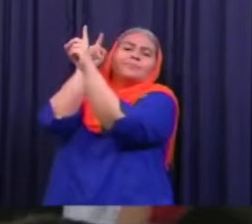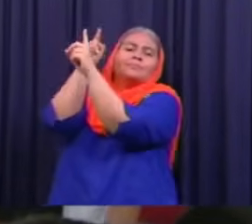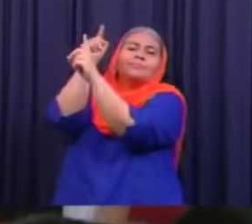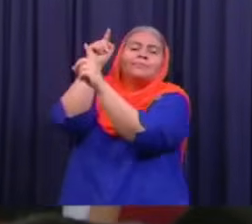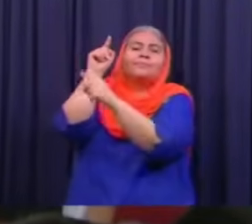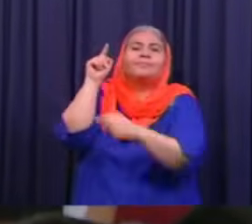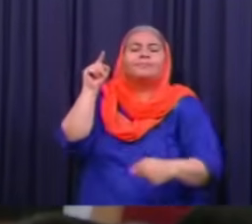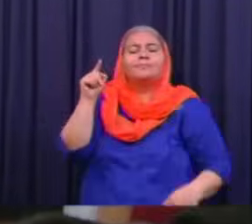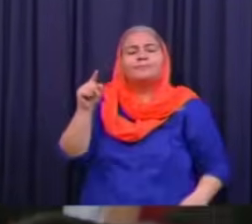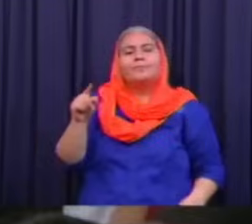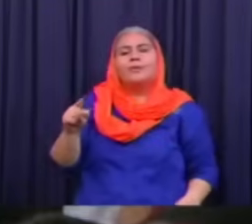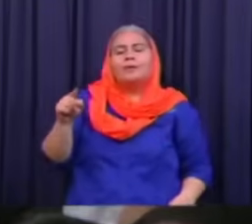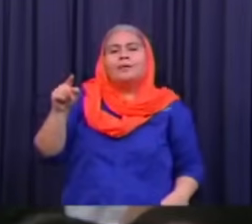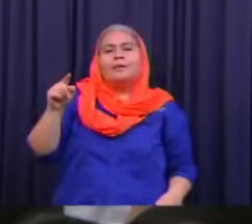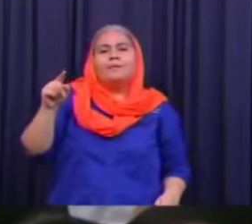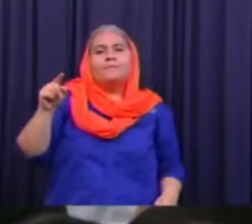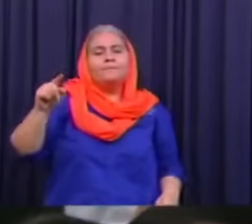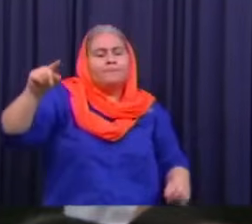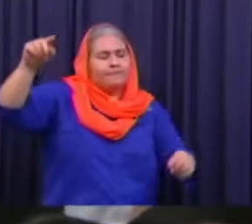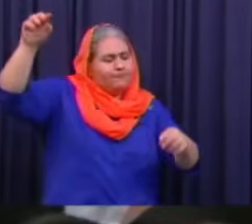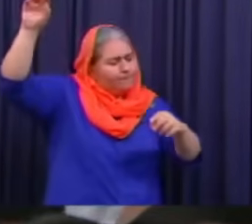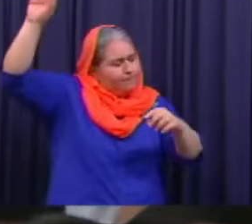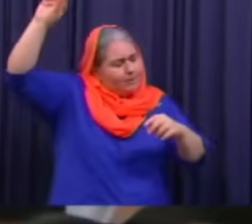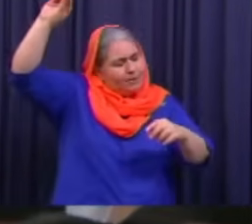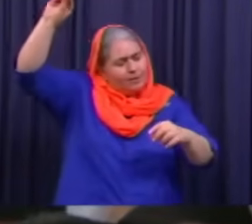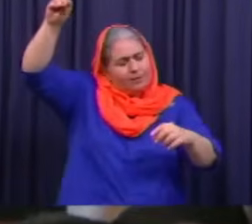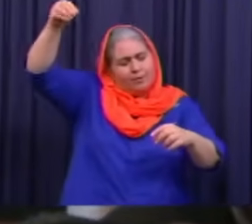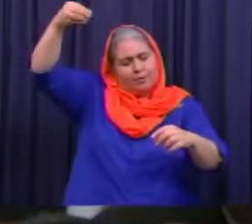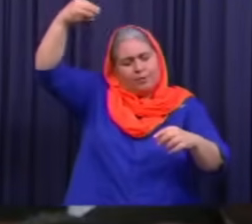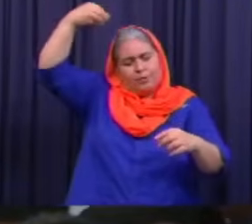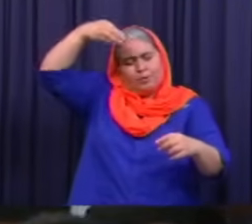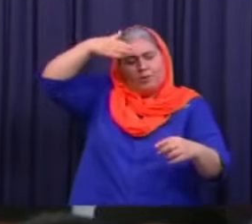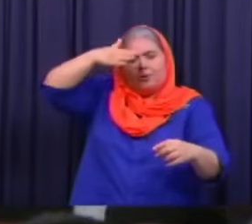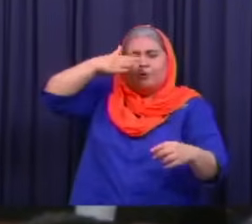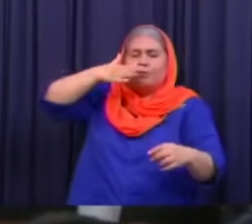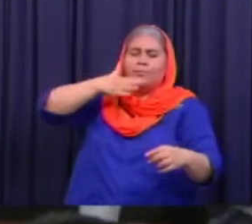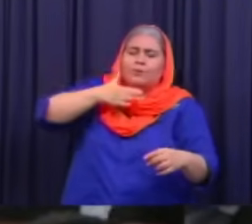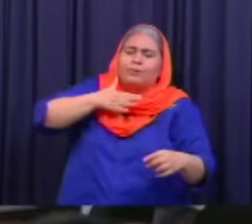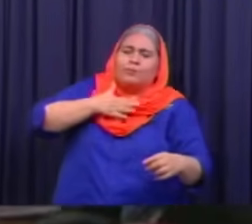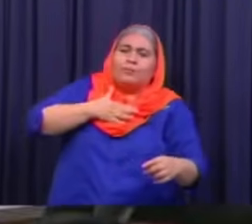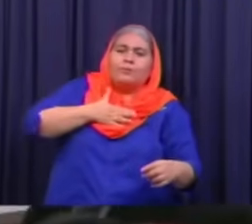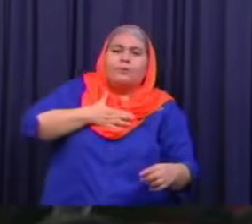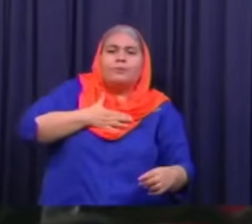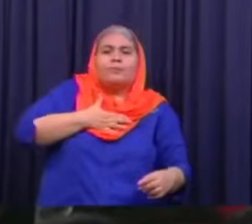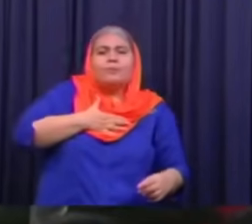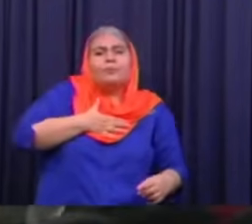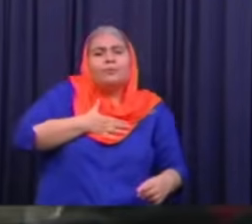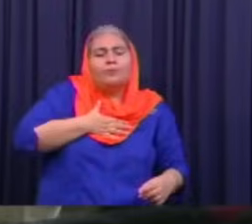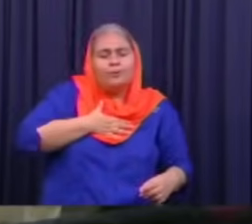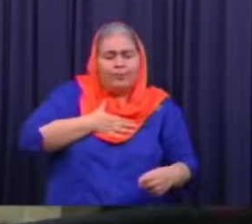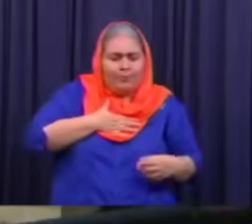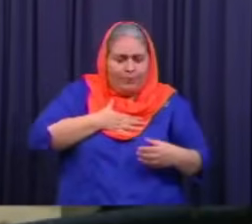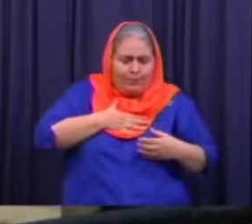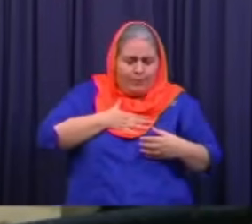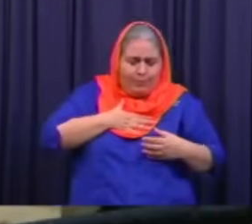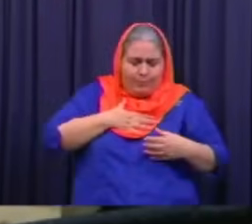meor y vino tu gracia y todo